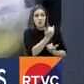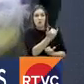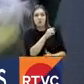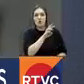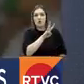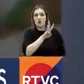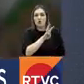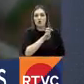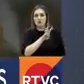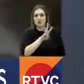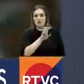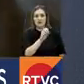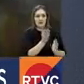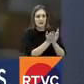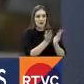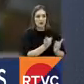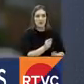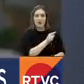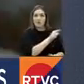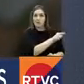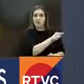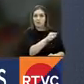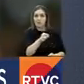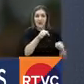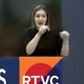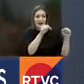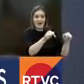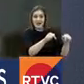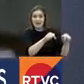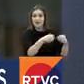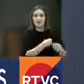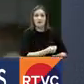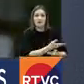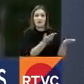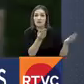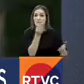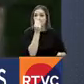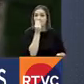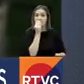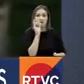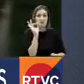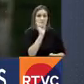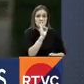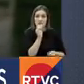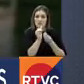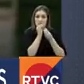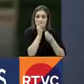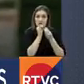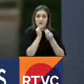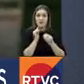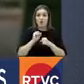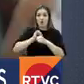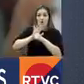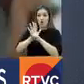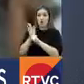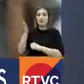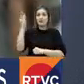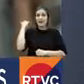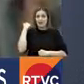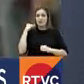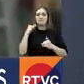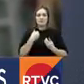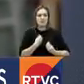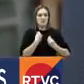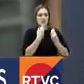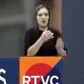830 alumnos, aquí no se está brindando las meriendas. Antes de pandemia entregaban meriendas y